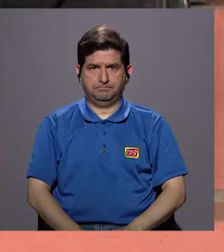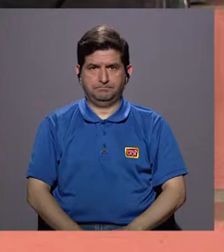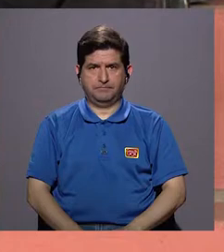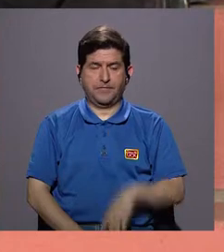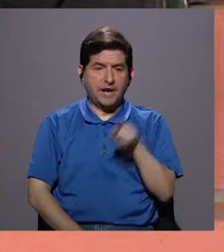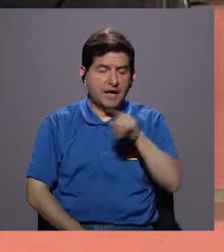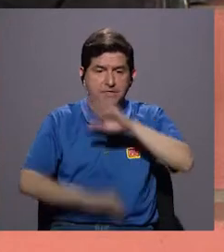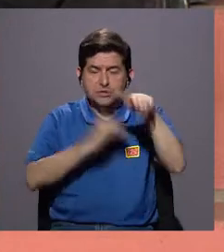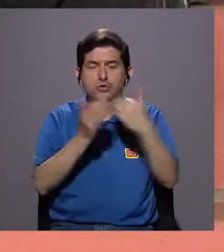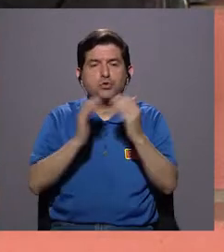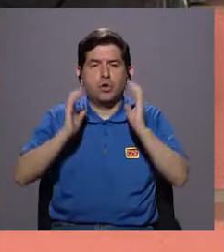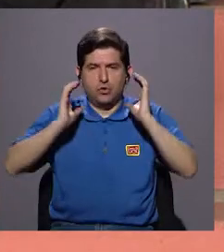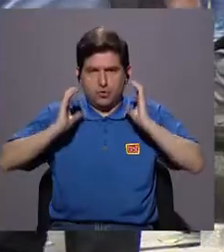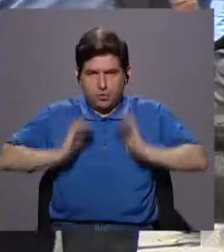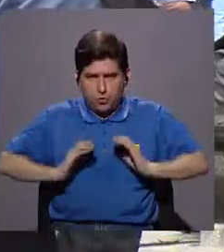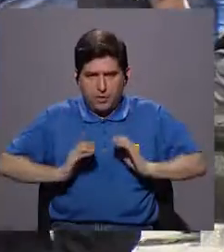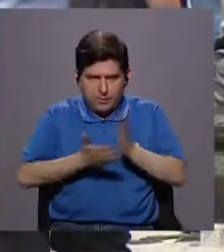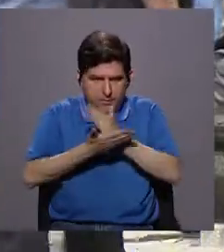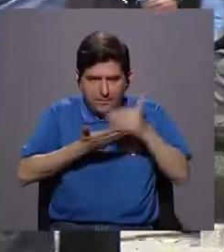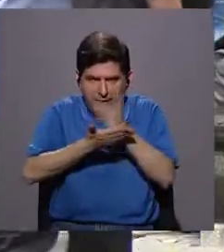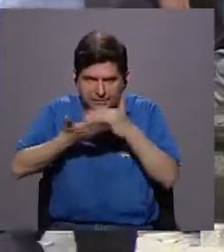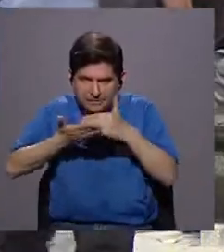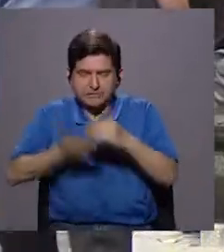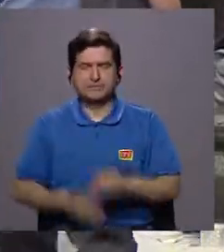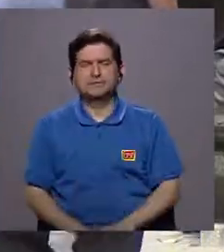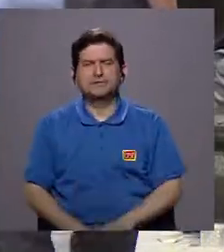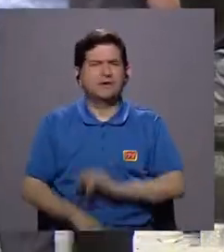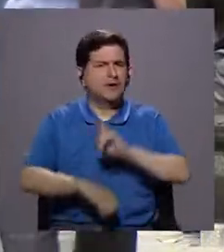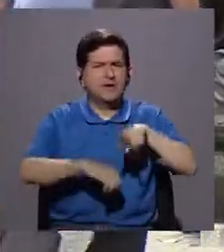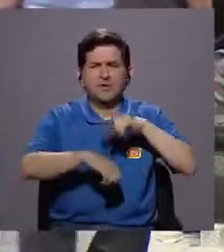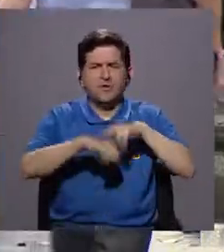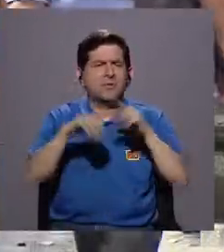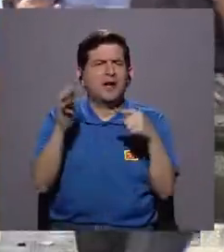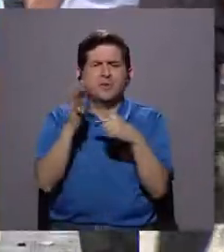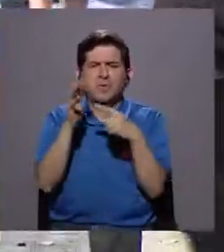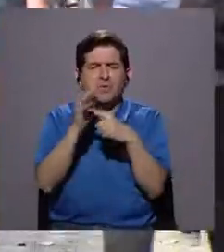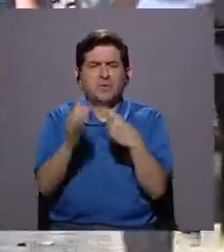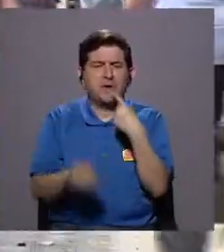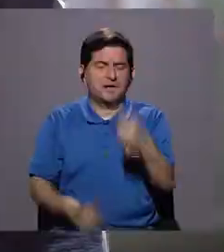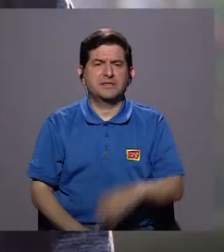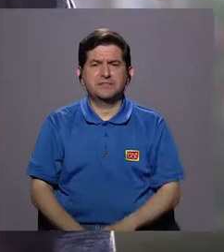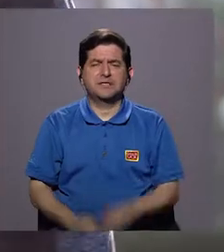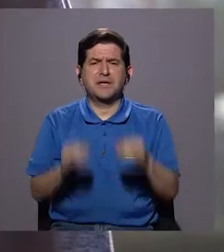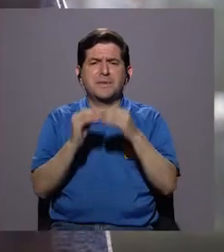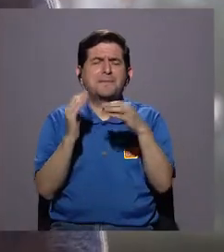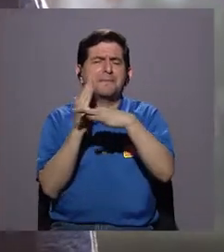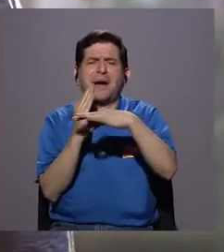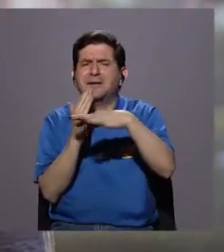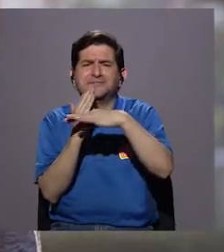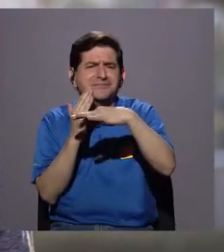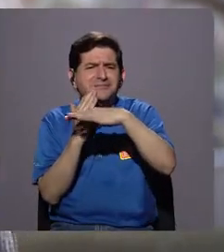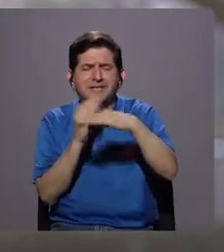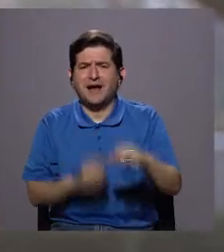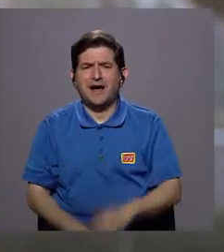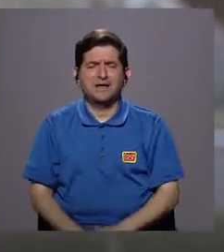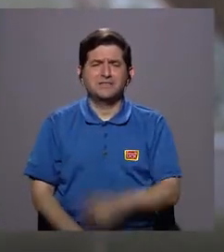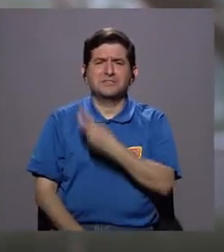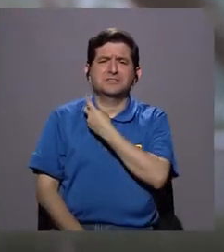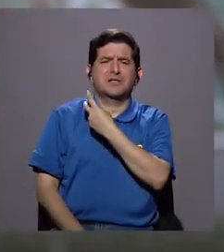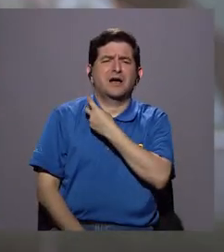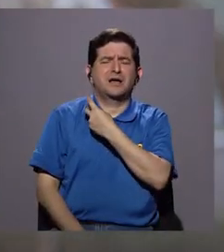básicamente son todos los órganos. Doc, es como muy común popularmente decir que aumentamos de grasa, que el hueso se